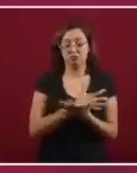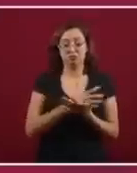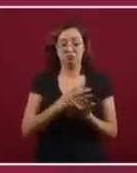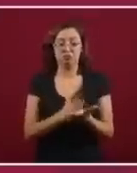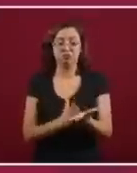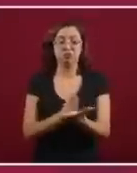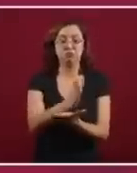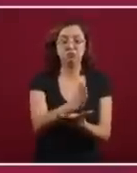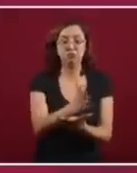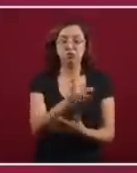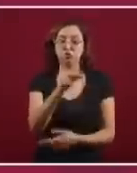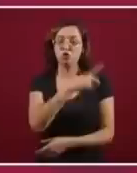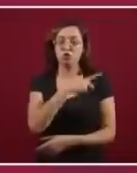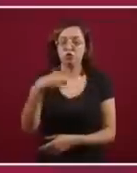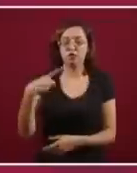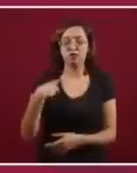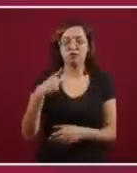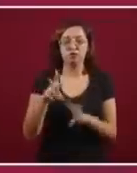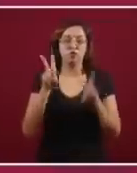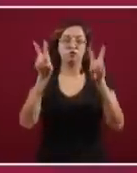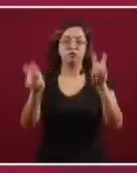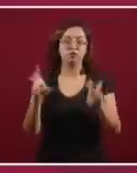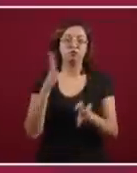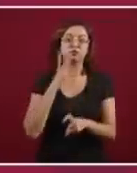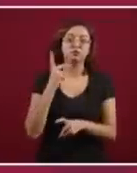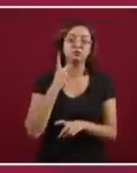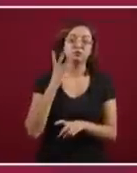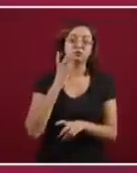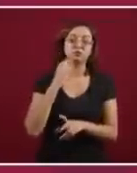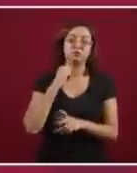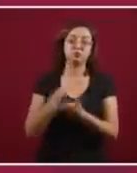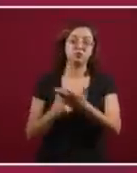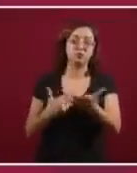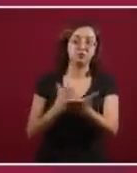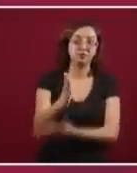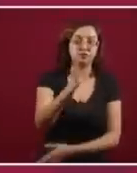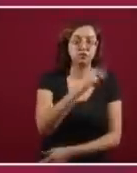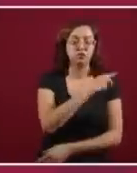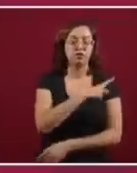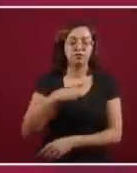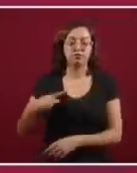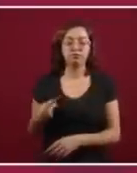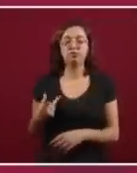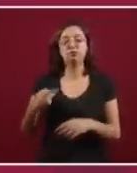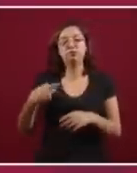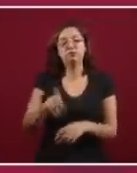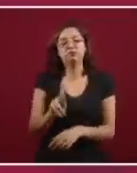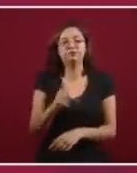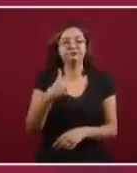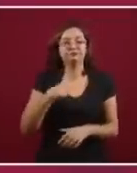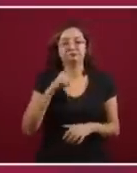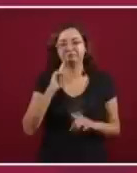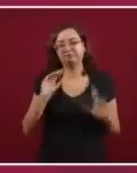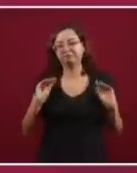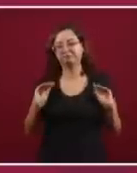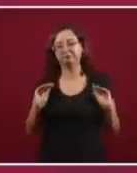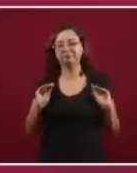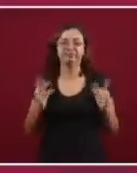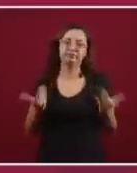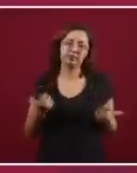y que no debo yo de meterme en asuntos de legislativo pero tampoco me voy a quedar callado o